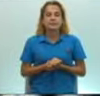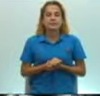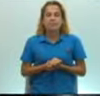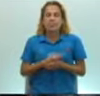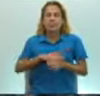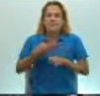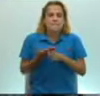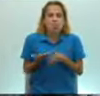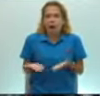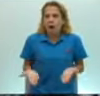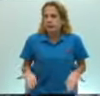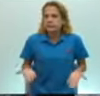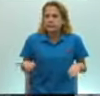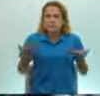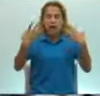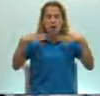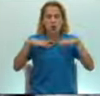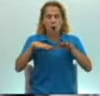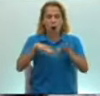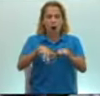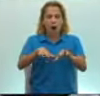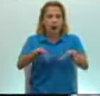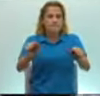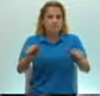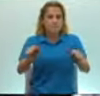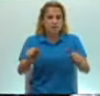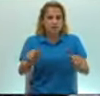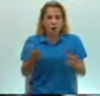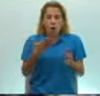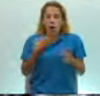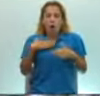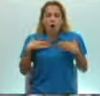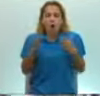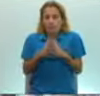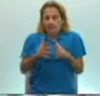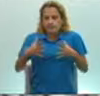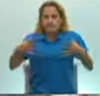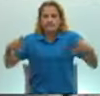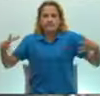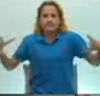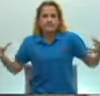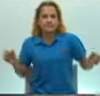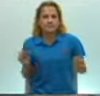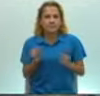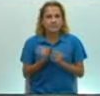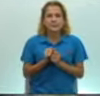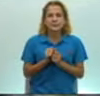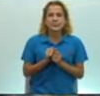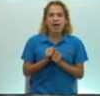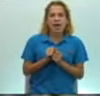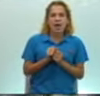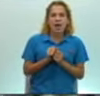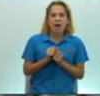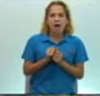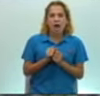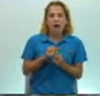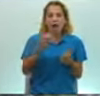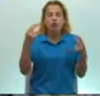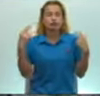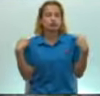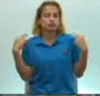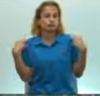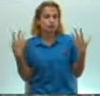este desarrollo que va a alcanzar en la expansión, cómo va a ampliar la ciudadanía, concedió recursos